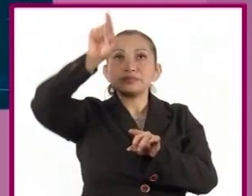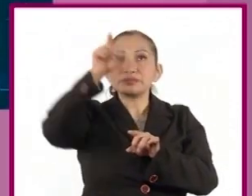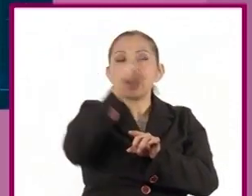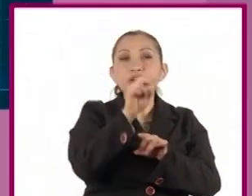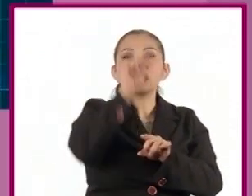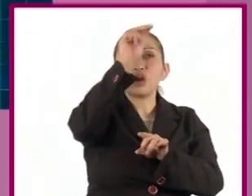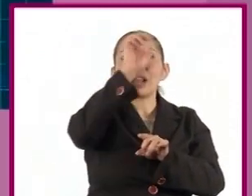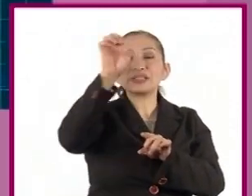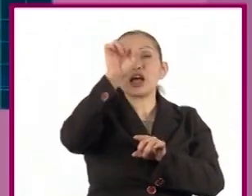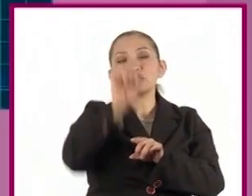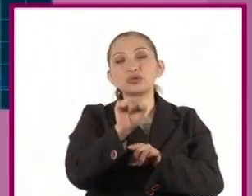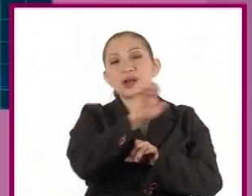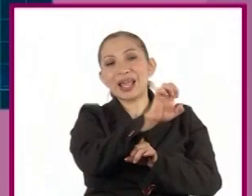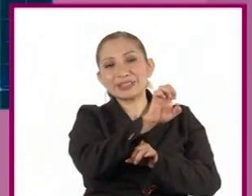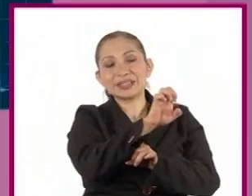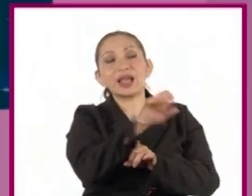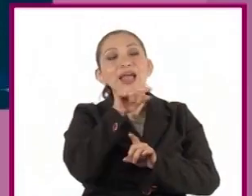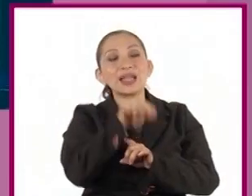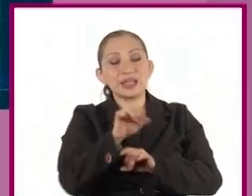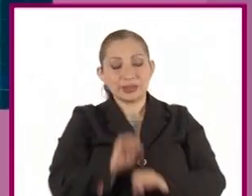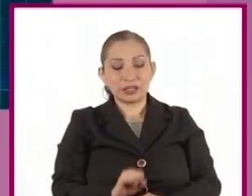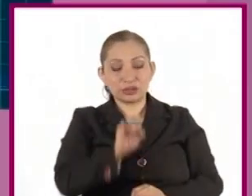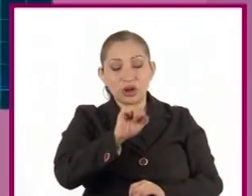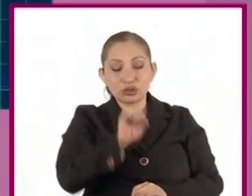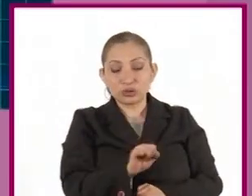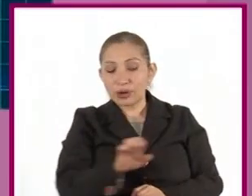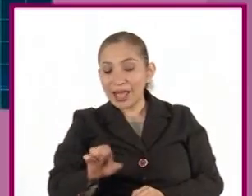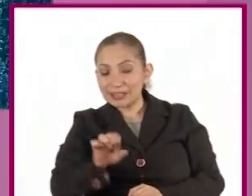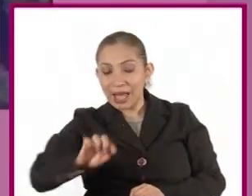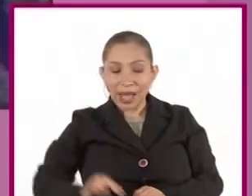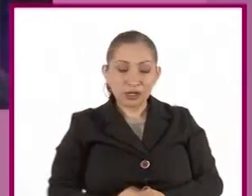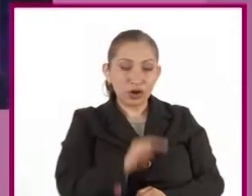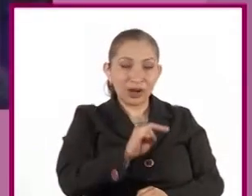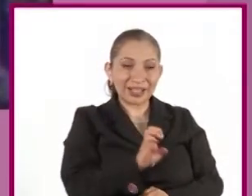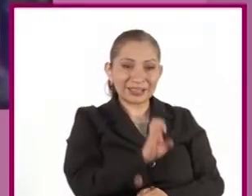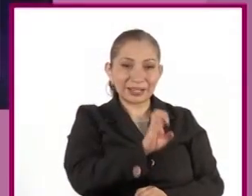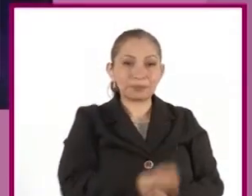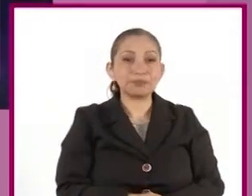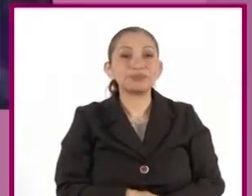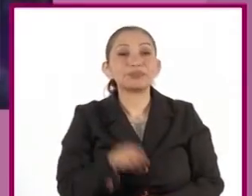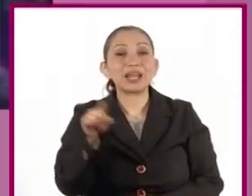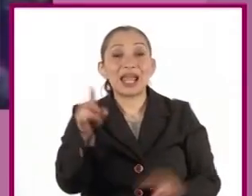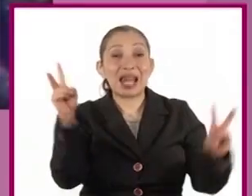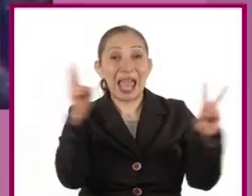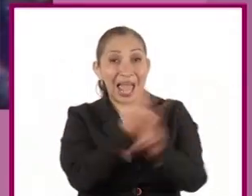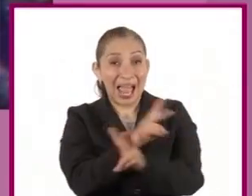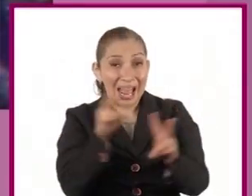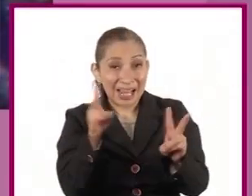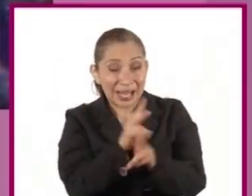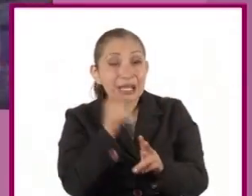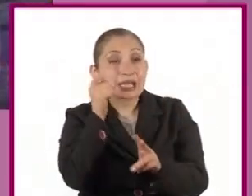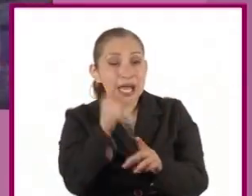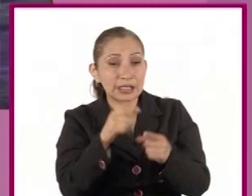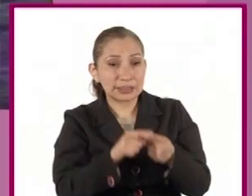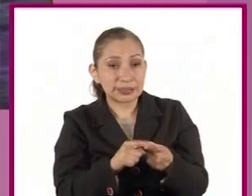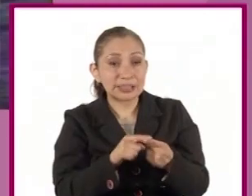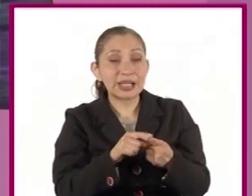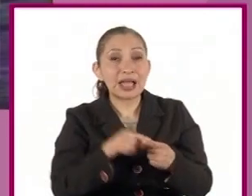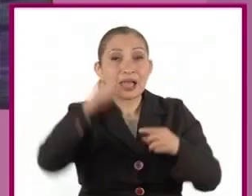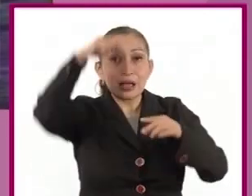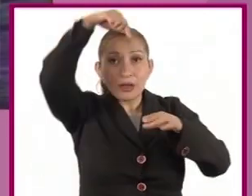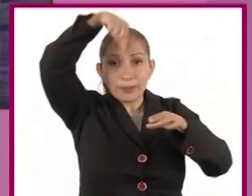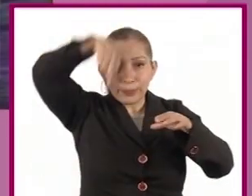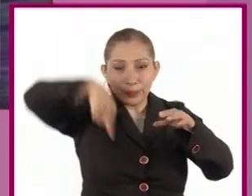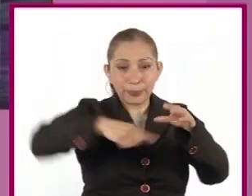noreste a suroeste y en el hemisferio sur de sureste a noroeste. Las corrientes de aire son las